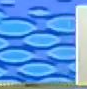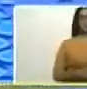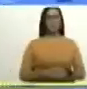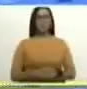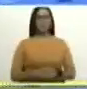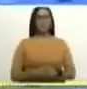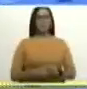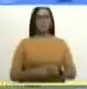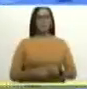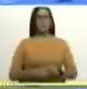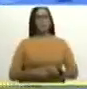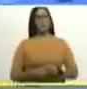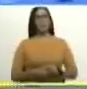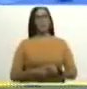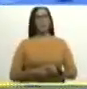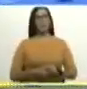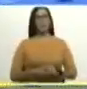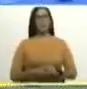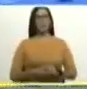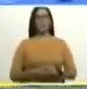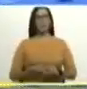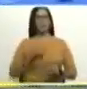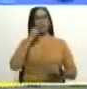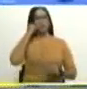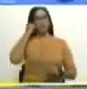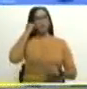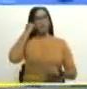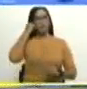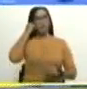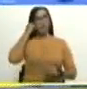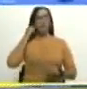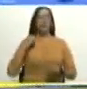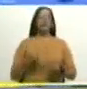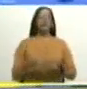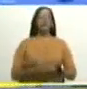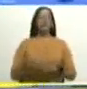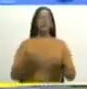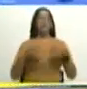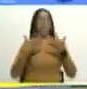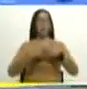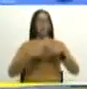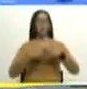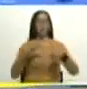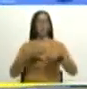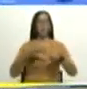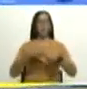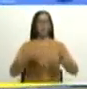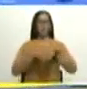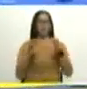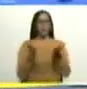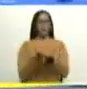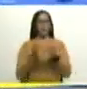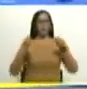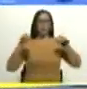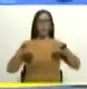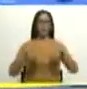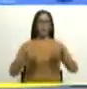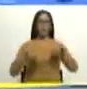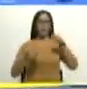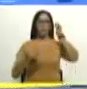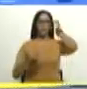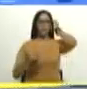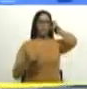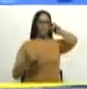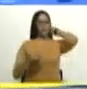posibilidad de conseguir financiamiento de nadie. Díganme ustedes, una industria petrolera en el mundo, hoy por hoy, que